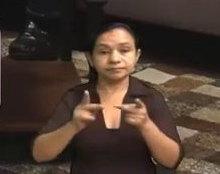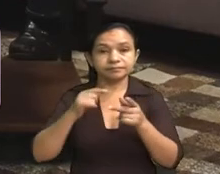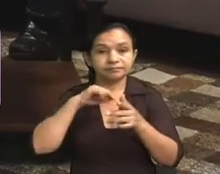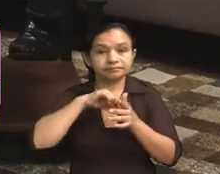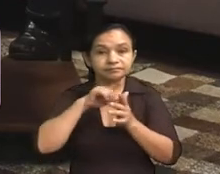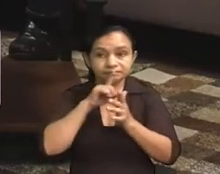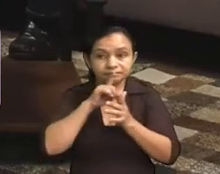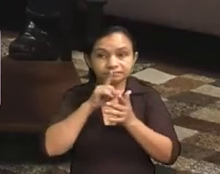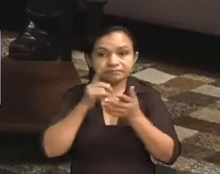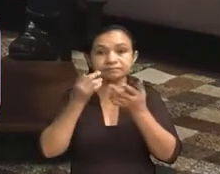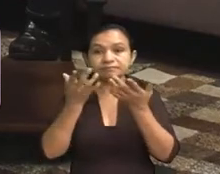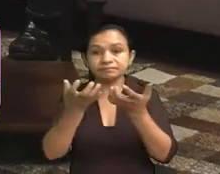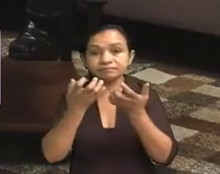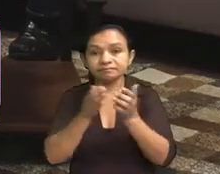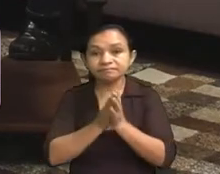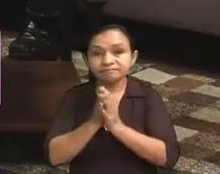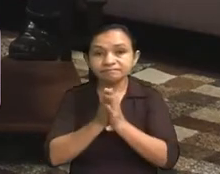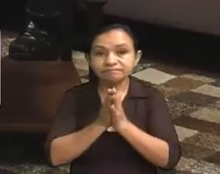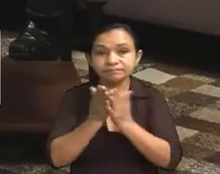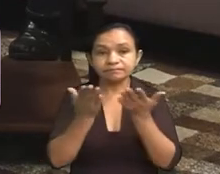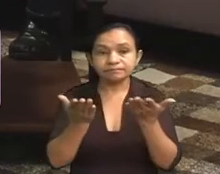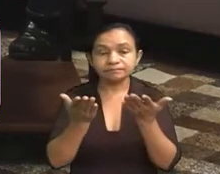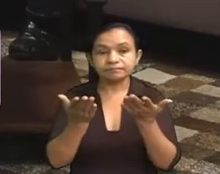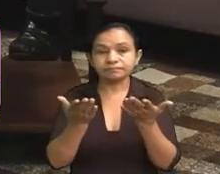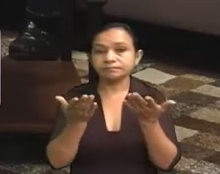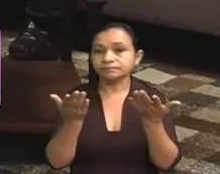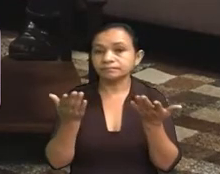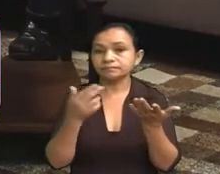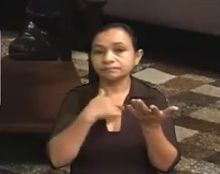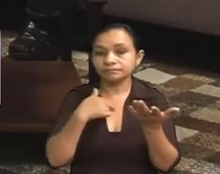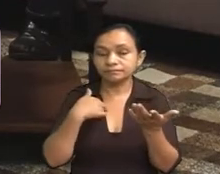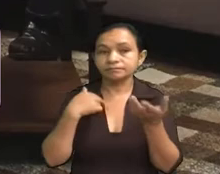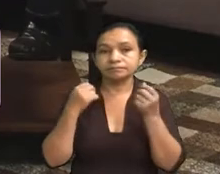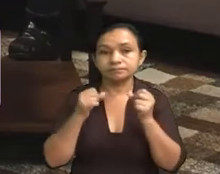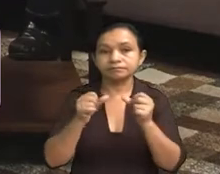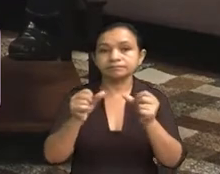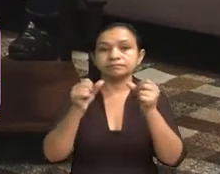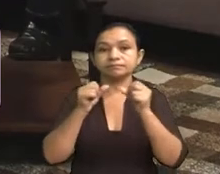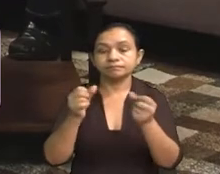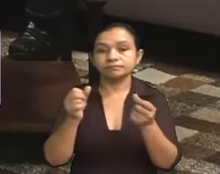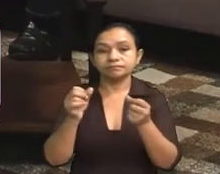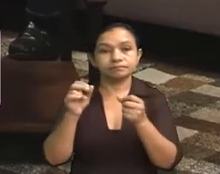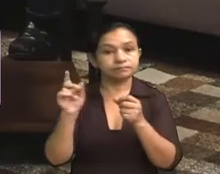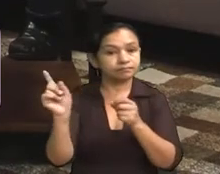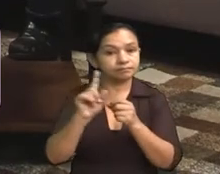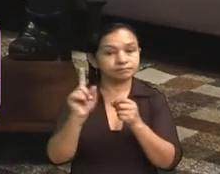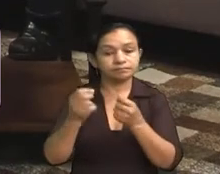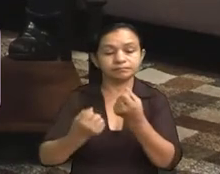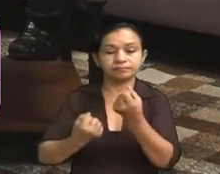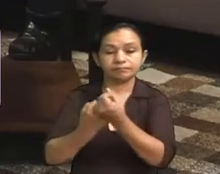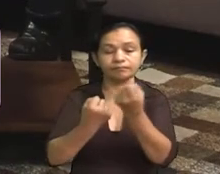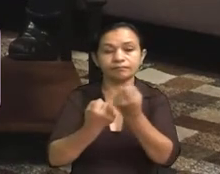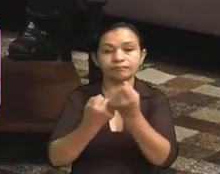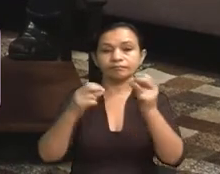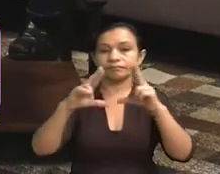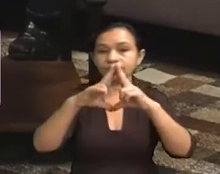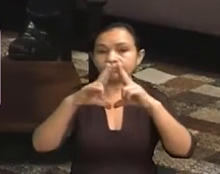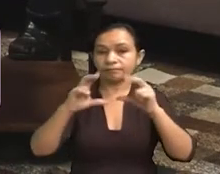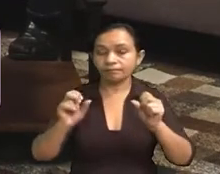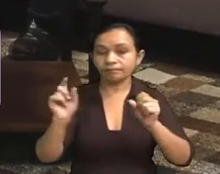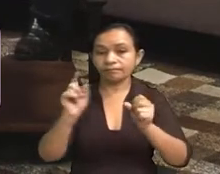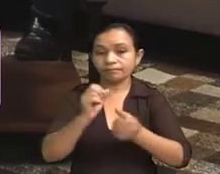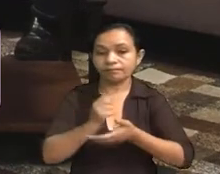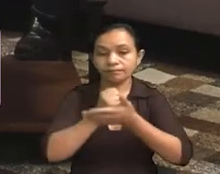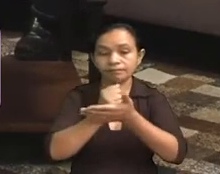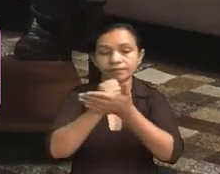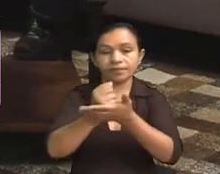país, desgraciadamente. Interesada y en una campaña activa. Y en campaña activa para que no se coopere con Nicaragua, para que no se contribuya